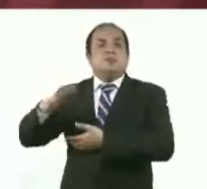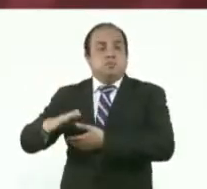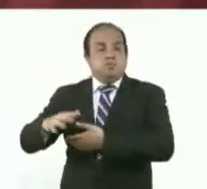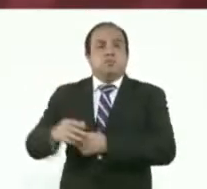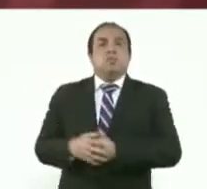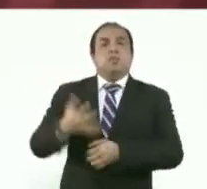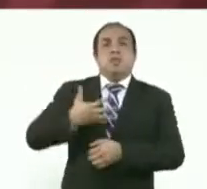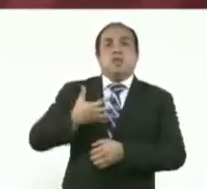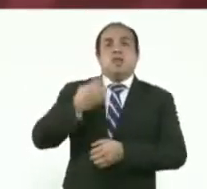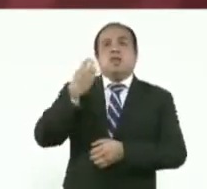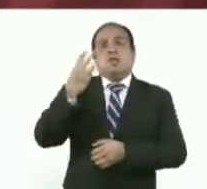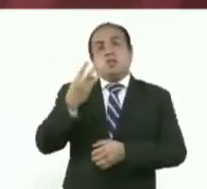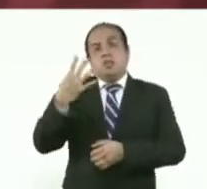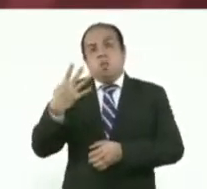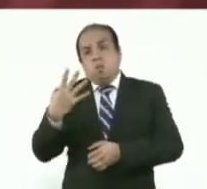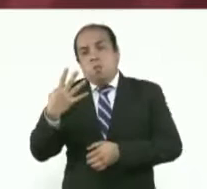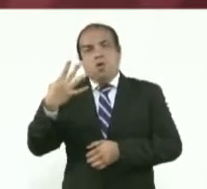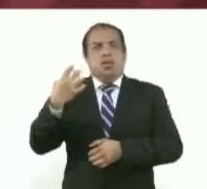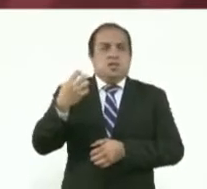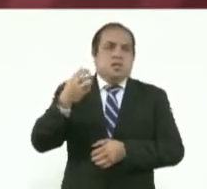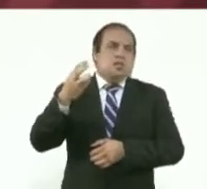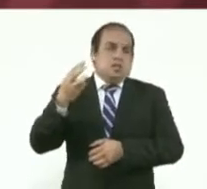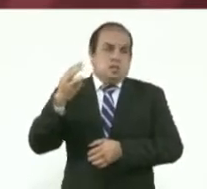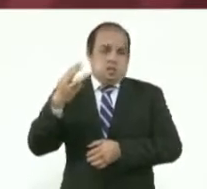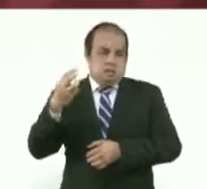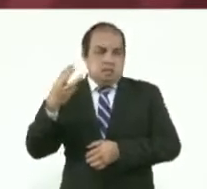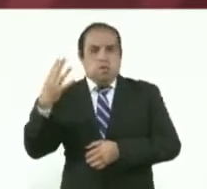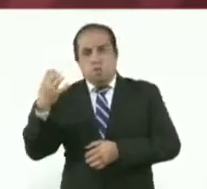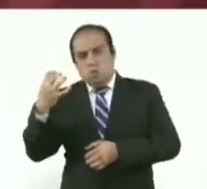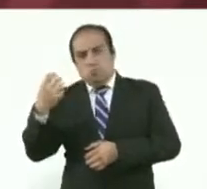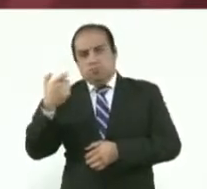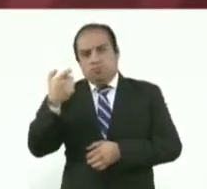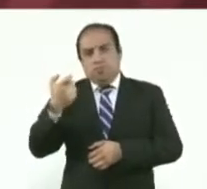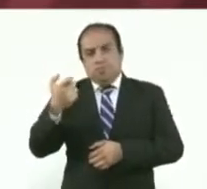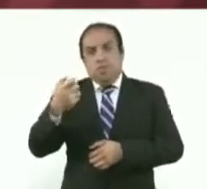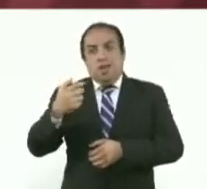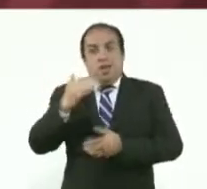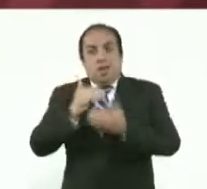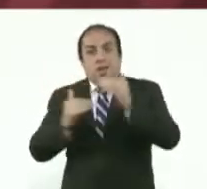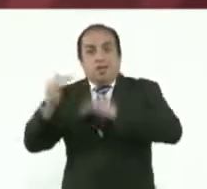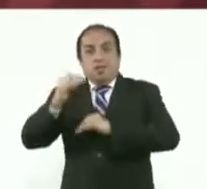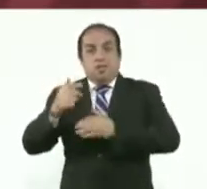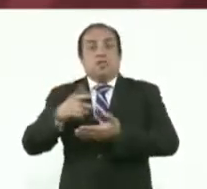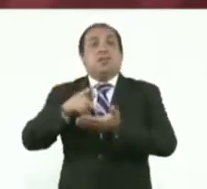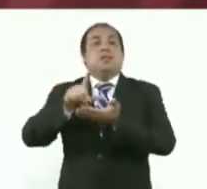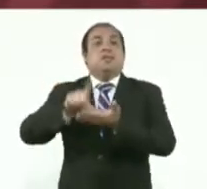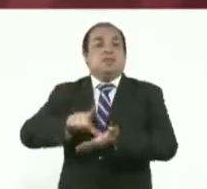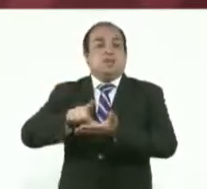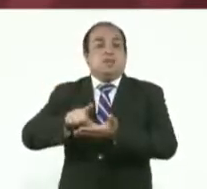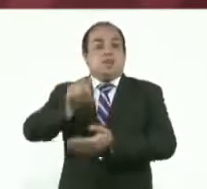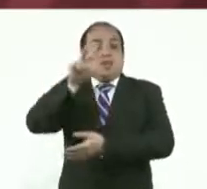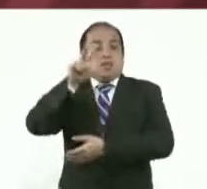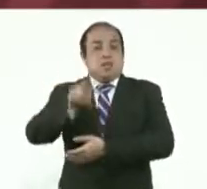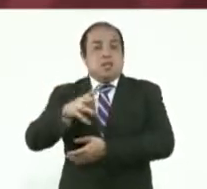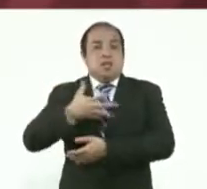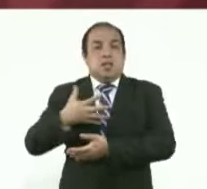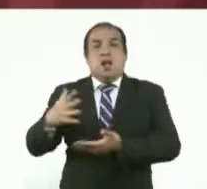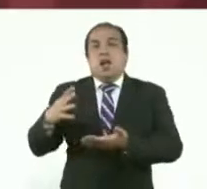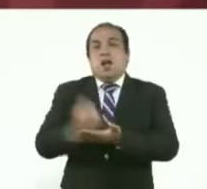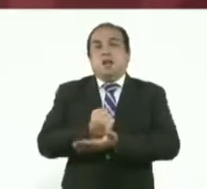4 pesos por encima del costo que debería ser del litro. Entonces es realmente una